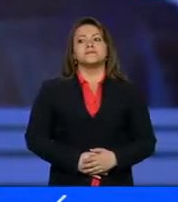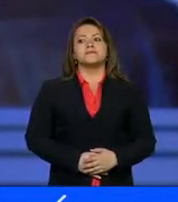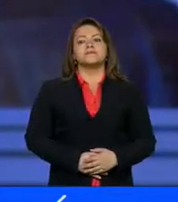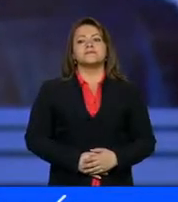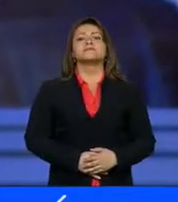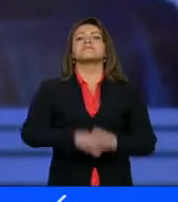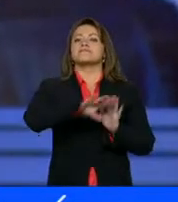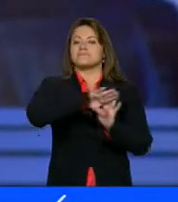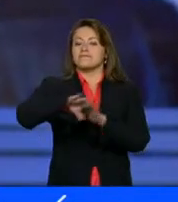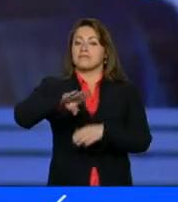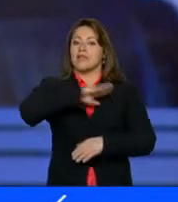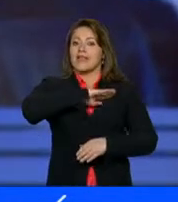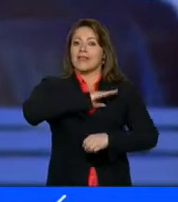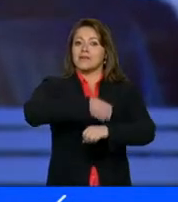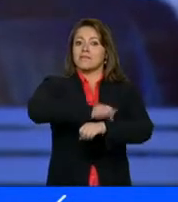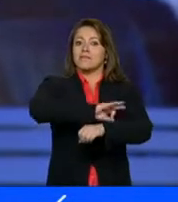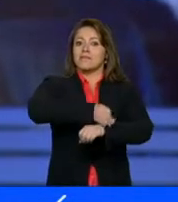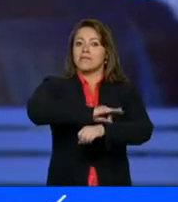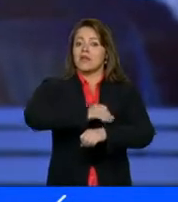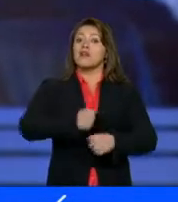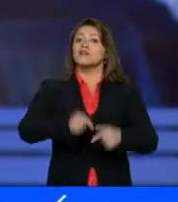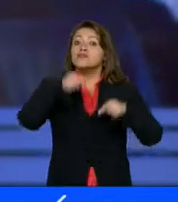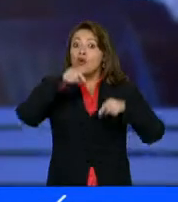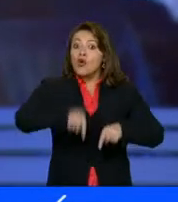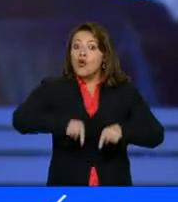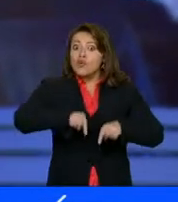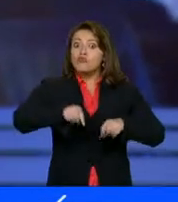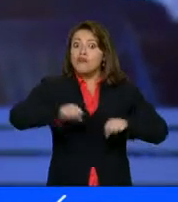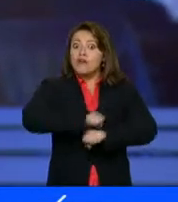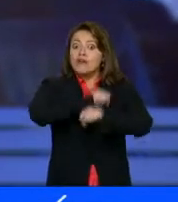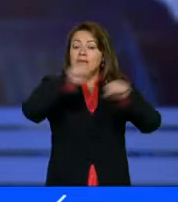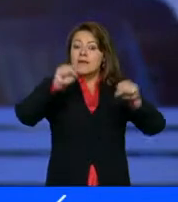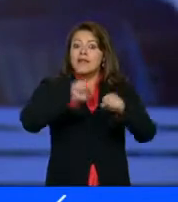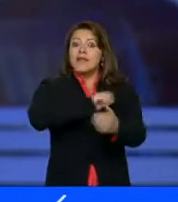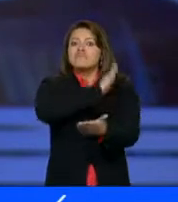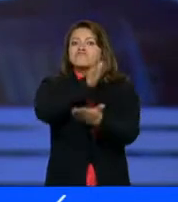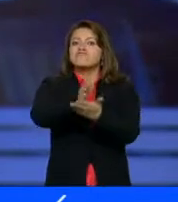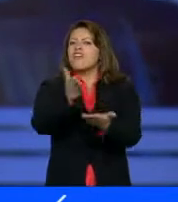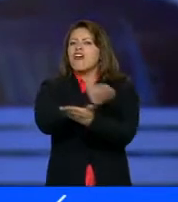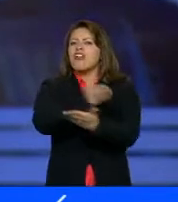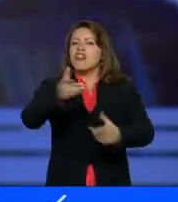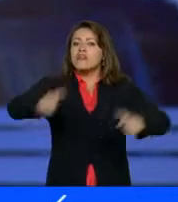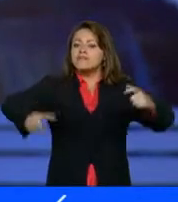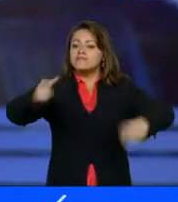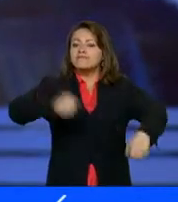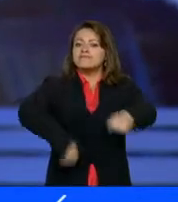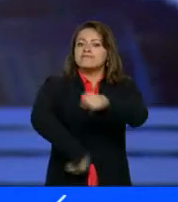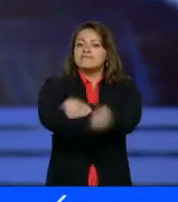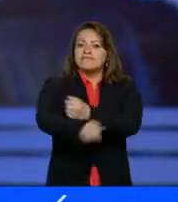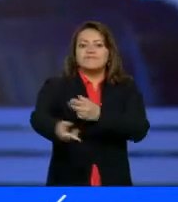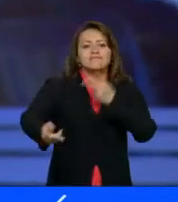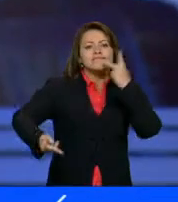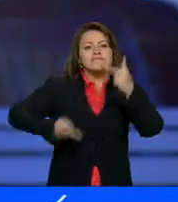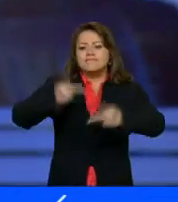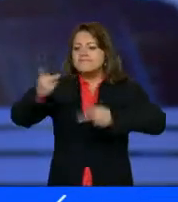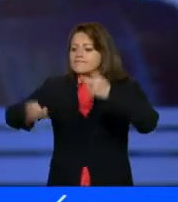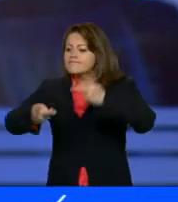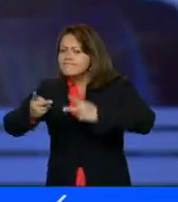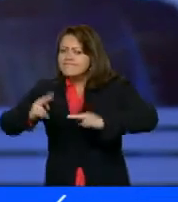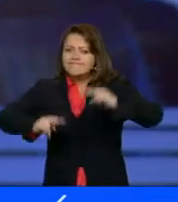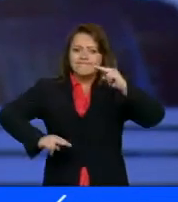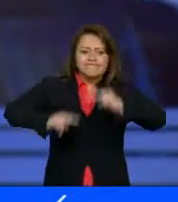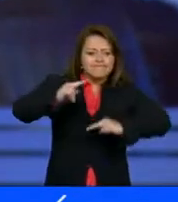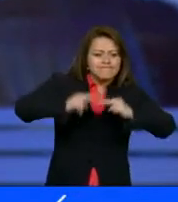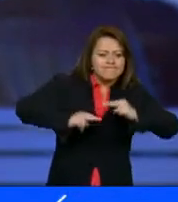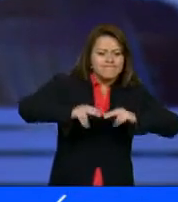El alcalde mayor de Bogotá, Enrique Peñalosa, recorrió esta mañana el Coliseo cubierto del Campín para conocer de primera mano los adelantos de las obras que iniciaron gracias a